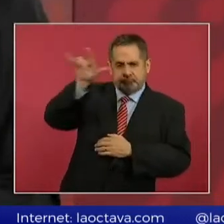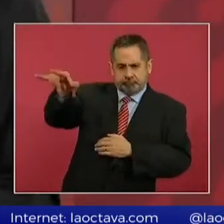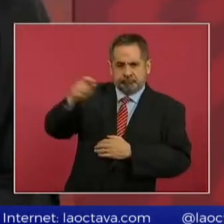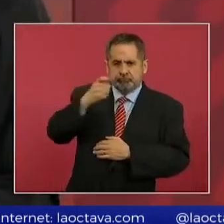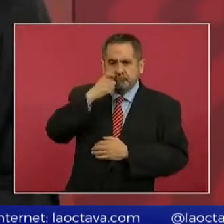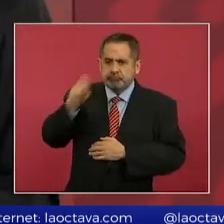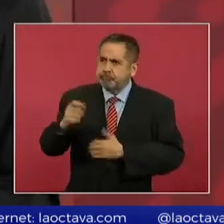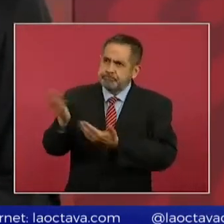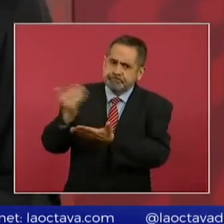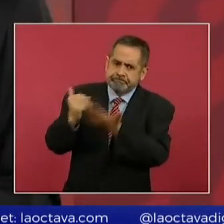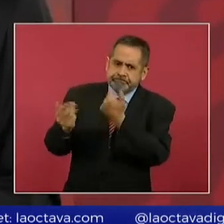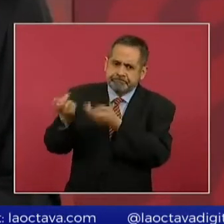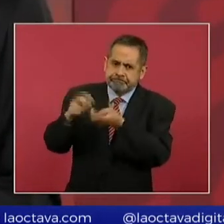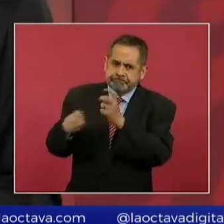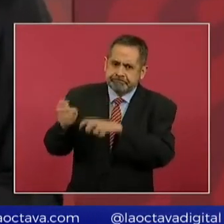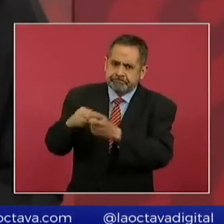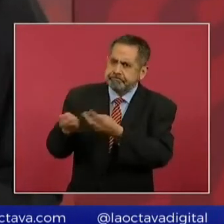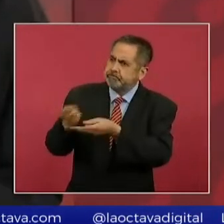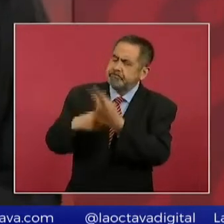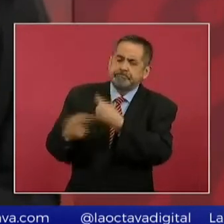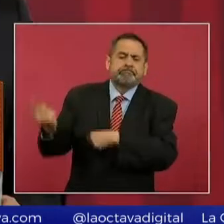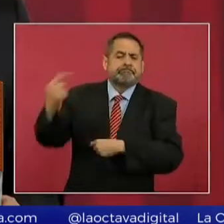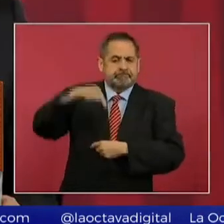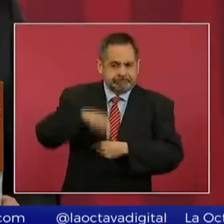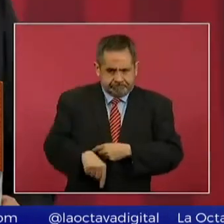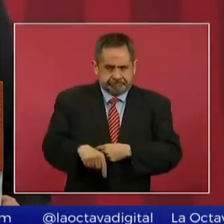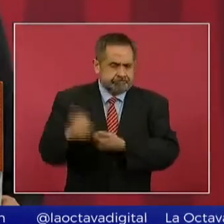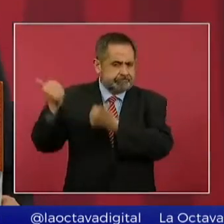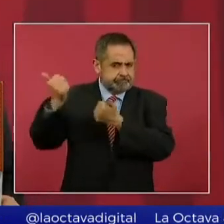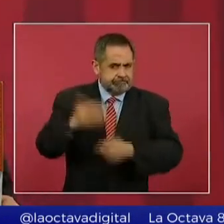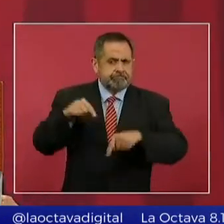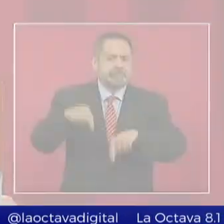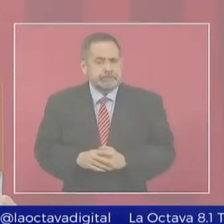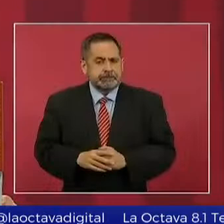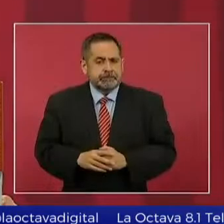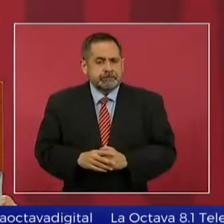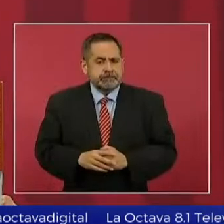Para traer a mexicanos y también a